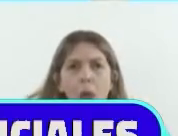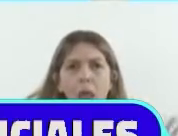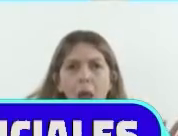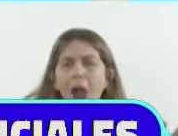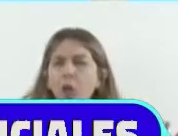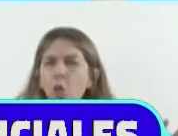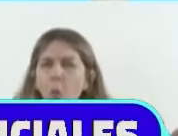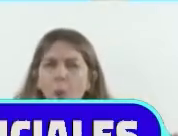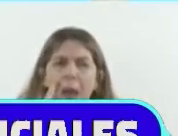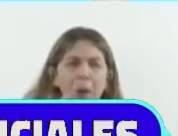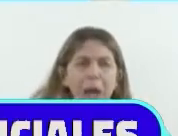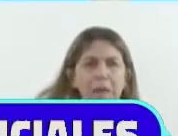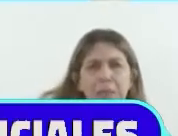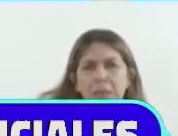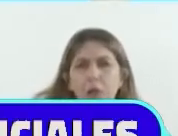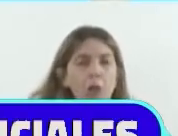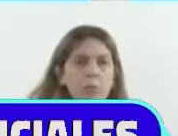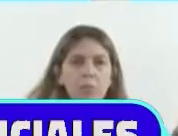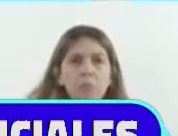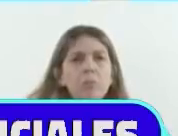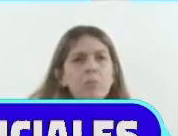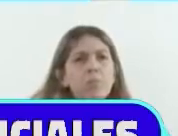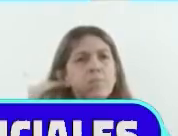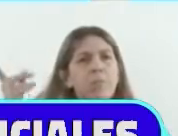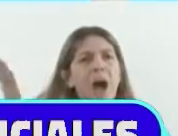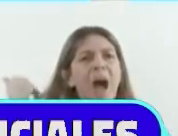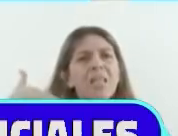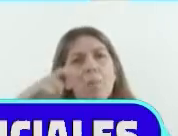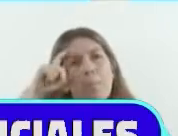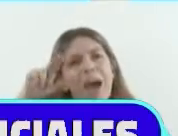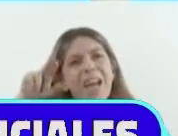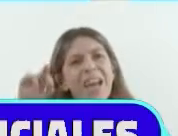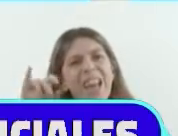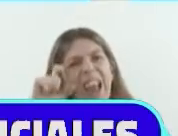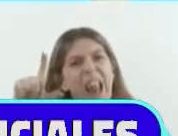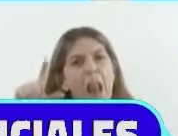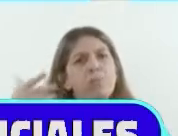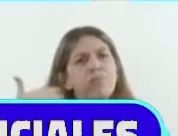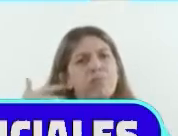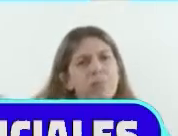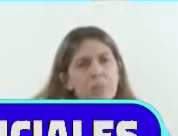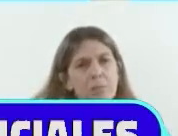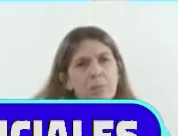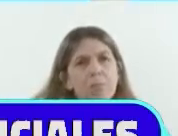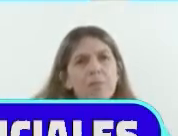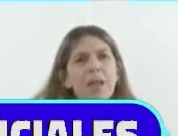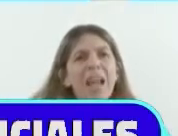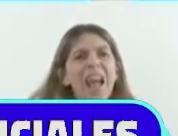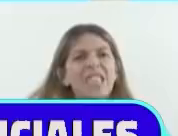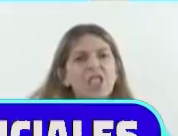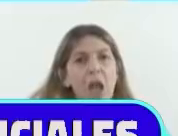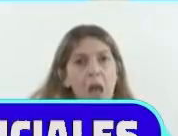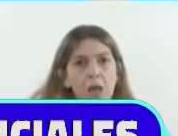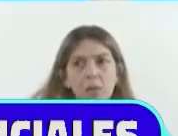Escuchaba un discurso de la canciller Merkel, que casi suscribiría al pie de la letra.